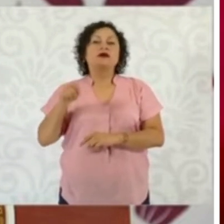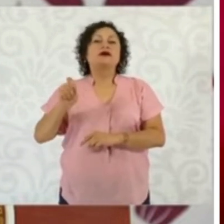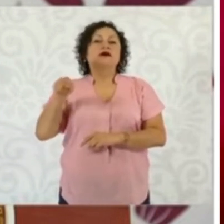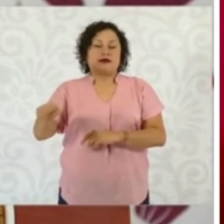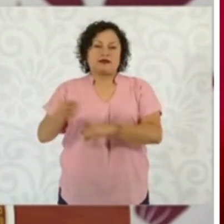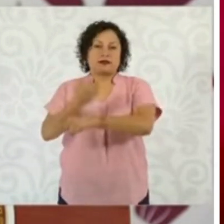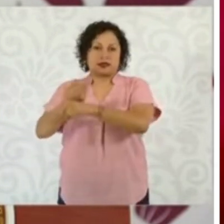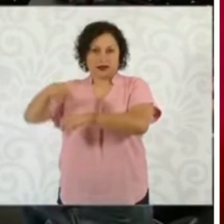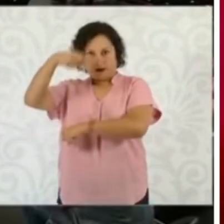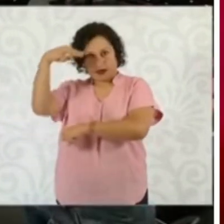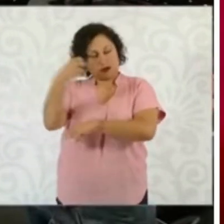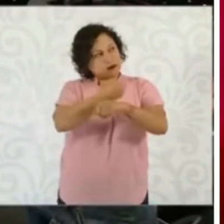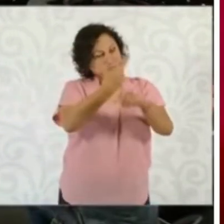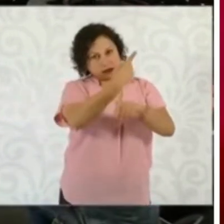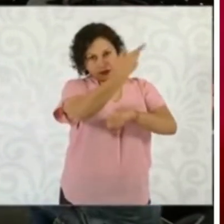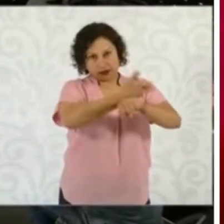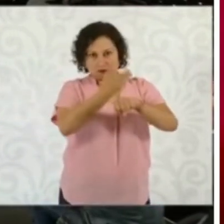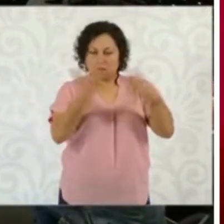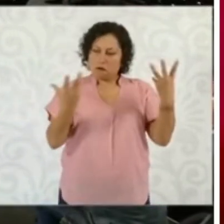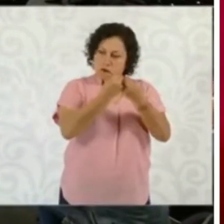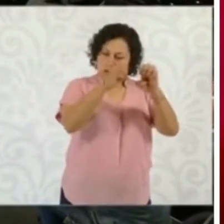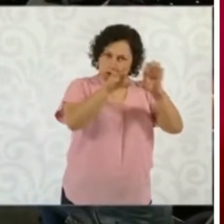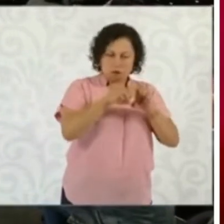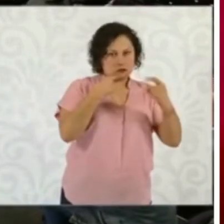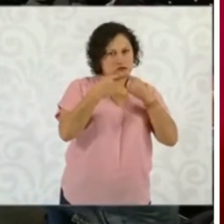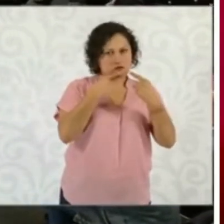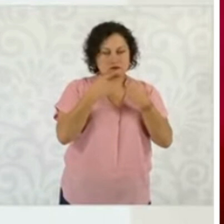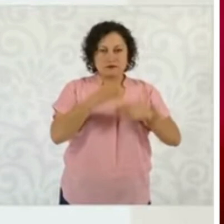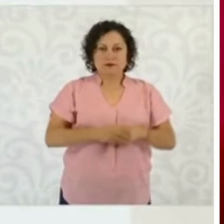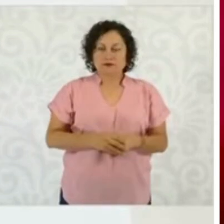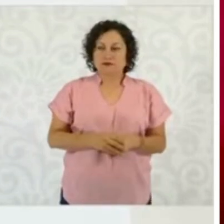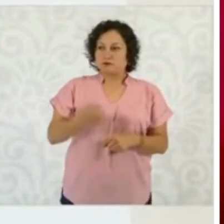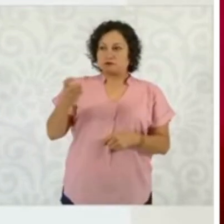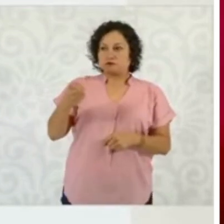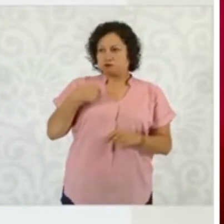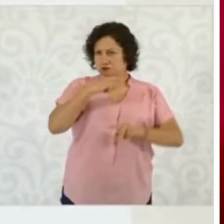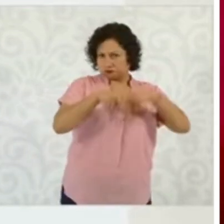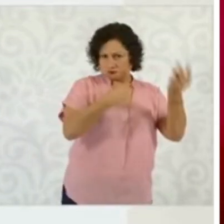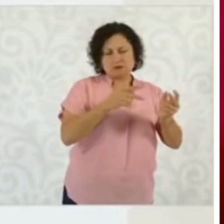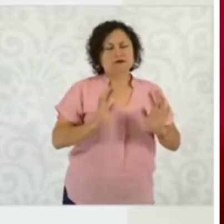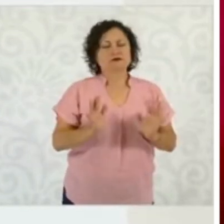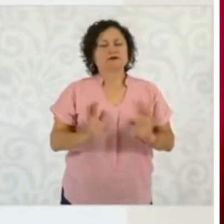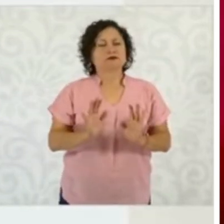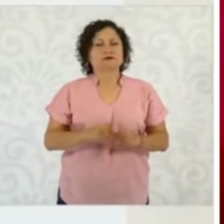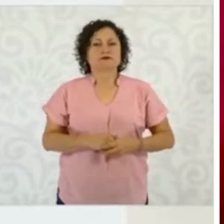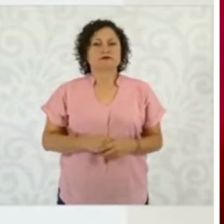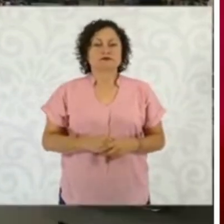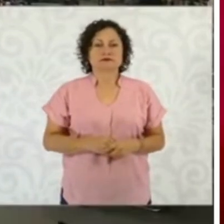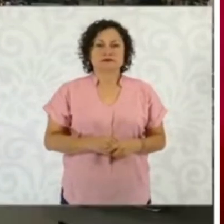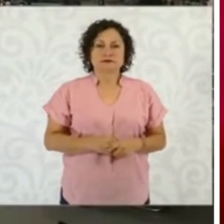de los Estados Unidos. Pero bien, no, por lo pronto no tengo pensado ir.